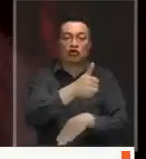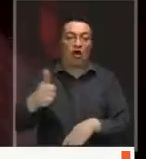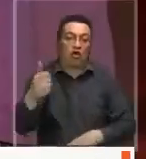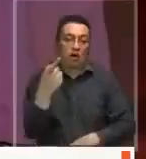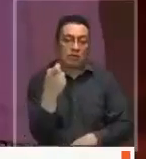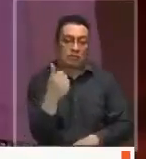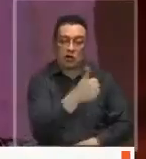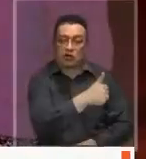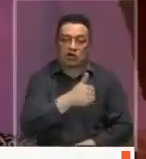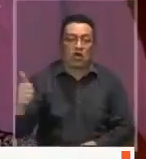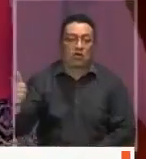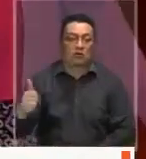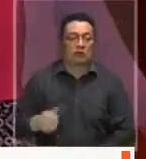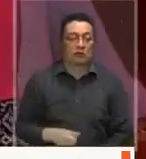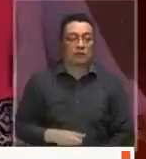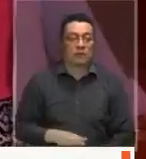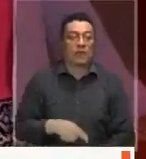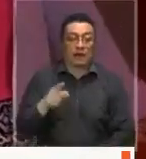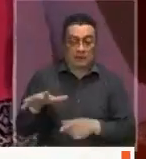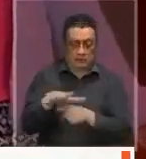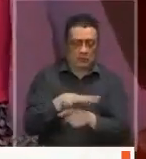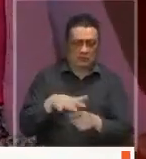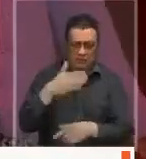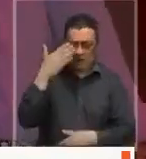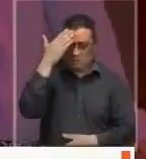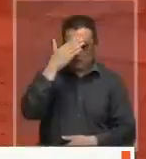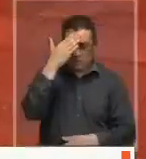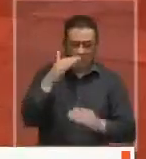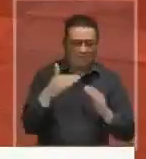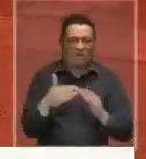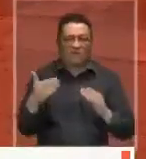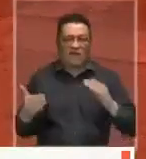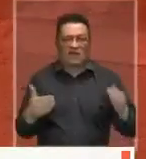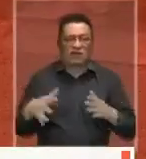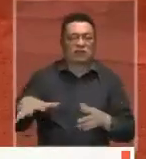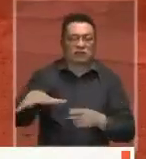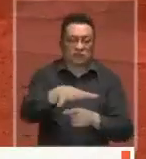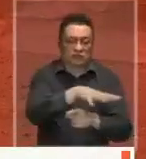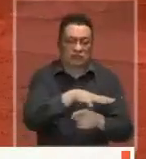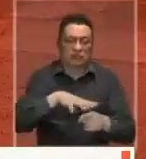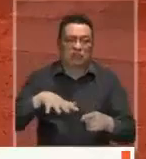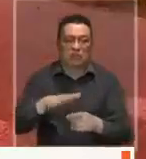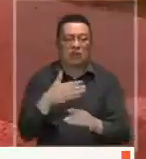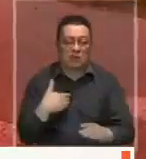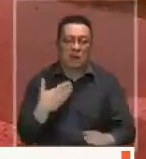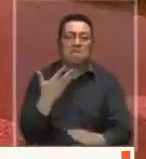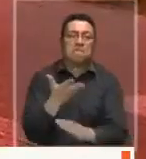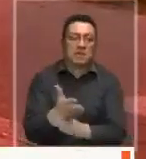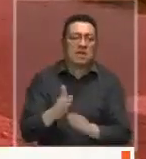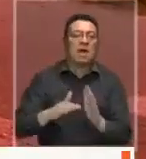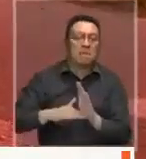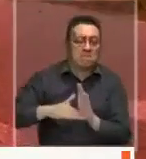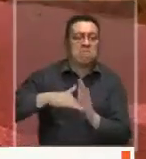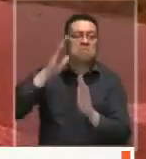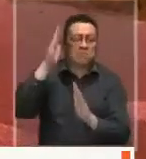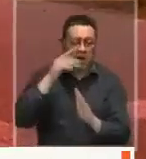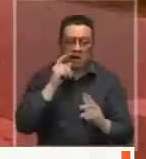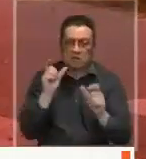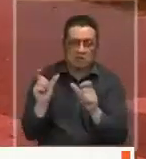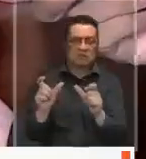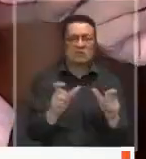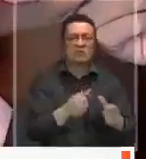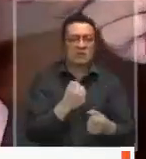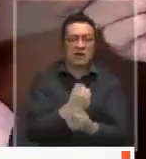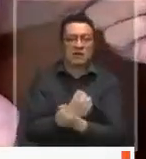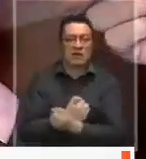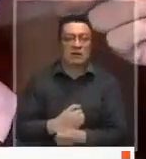con arma de fuego la situación mantiene preocupados a los vecinos vecinas del sector quienes piden una mayor dotación policial